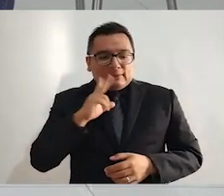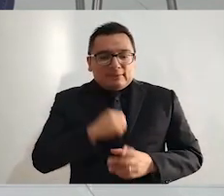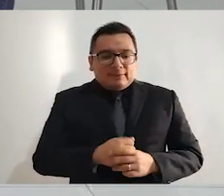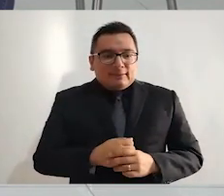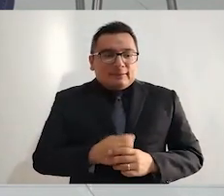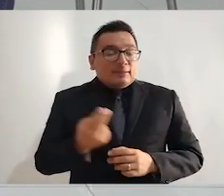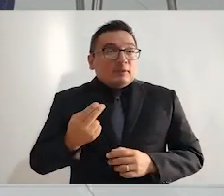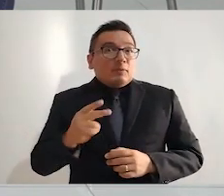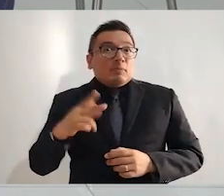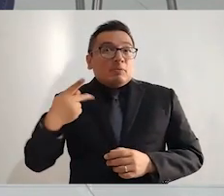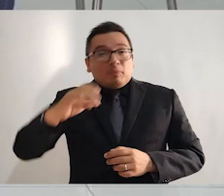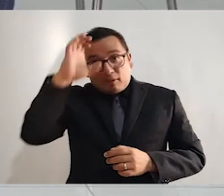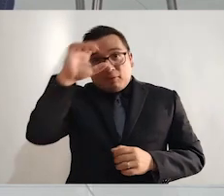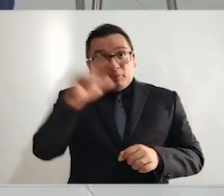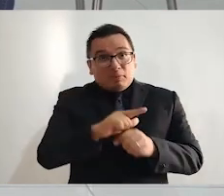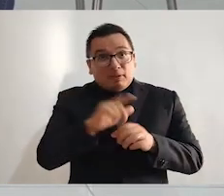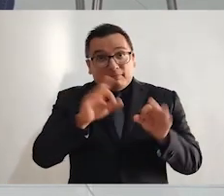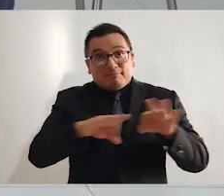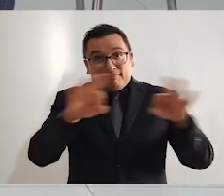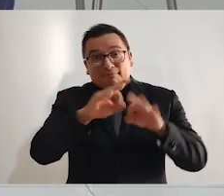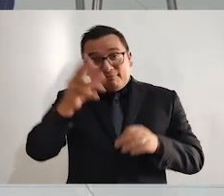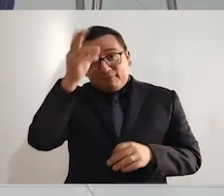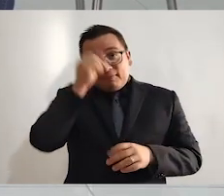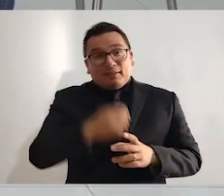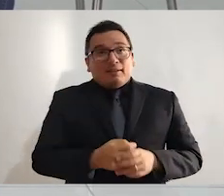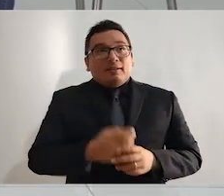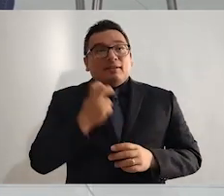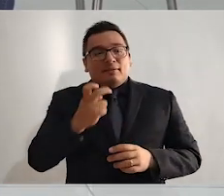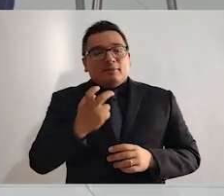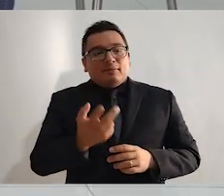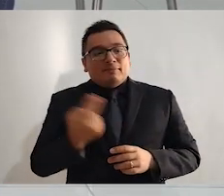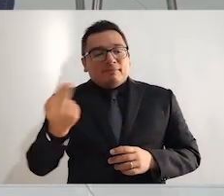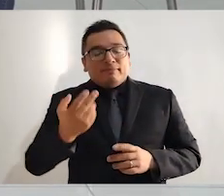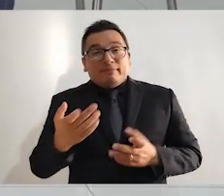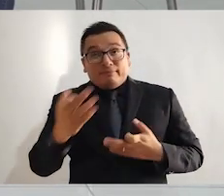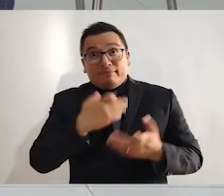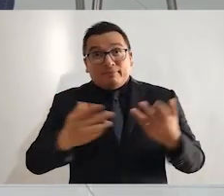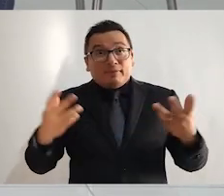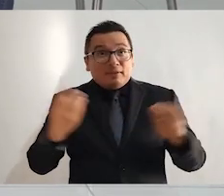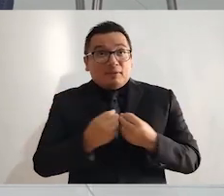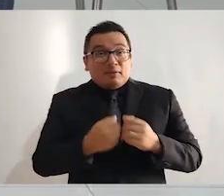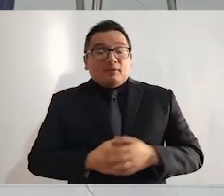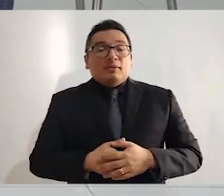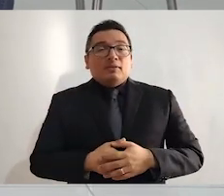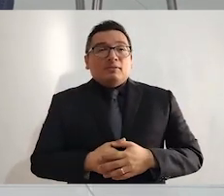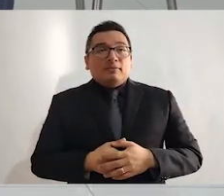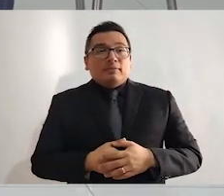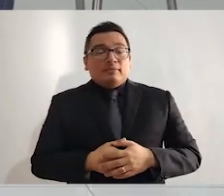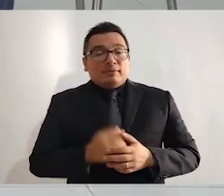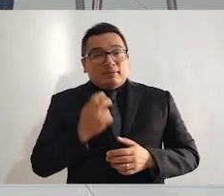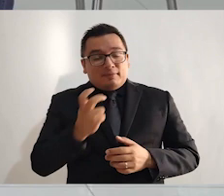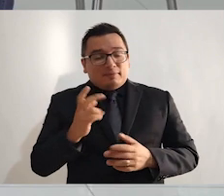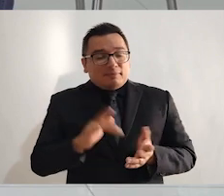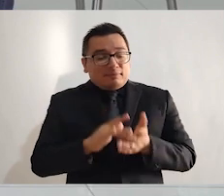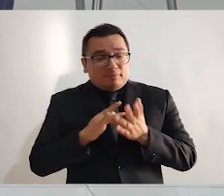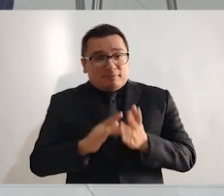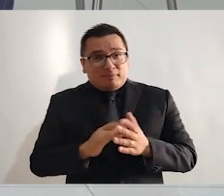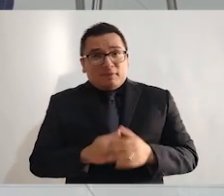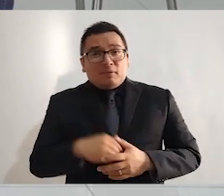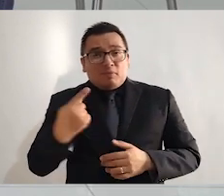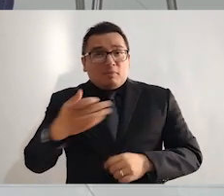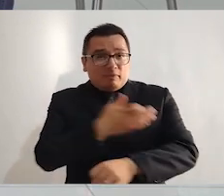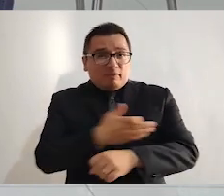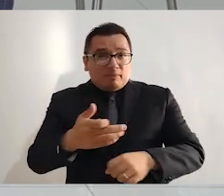trabajo de mucha cultura, de mucha educación, y que pues a final de cuentas es un trabajo en equipo, que tenemos que hacer equipo con estas personas, con